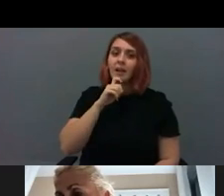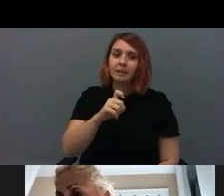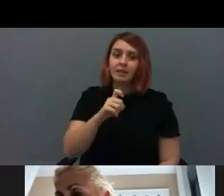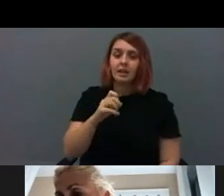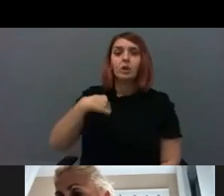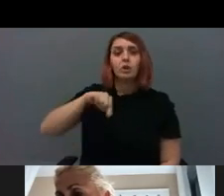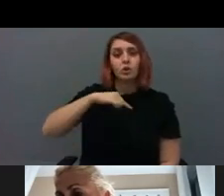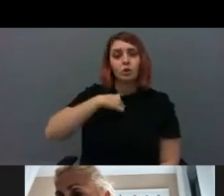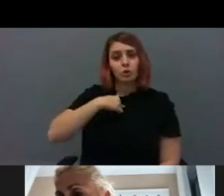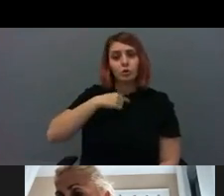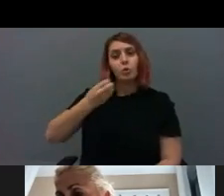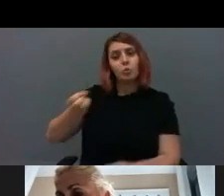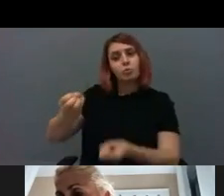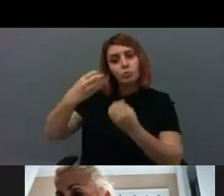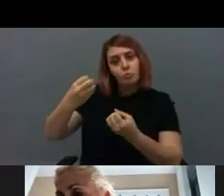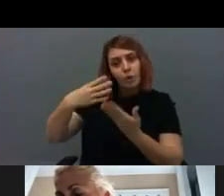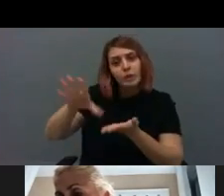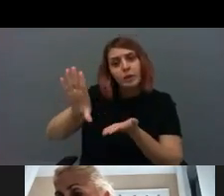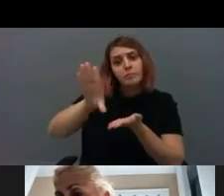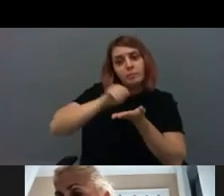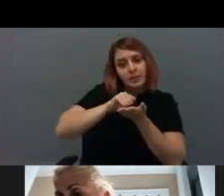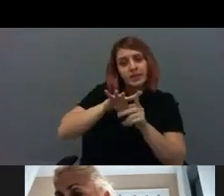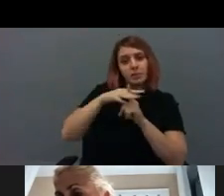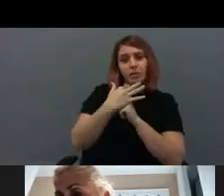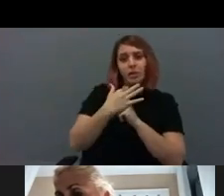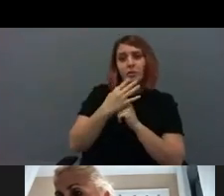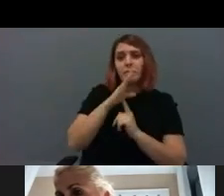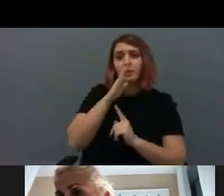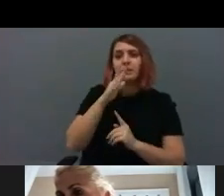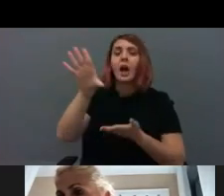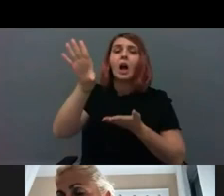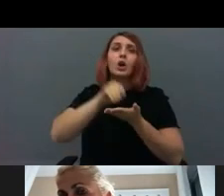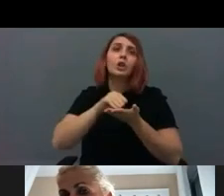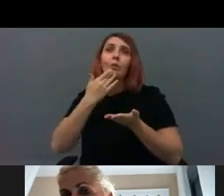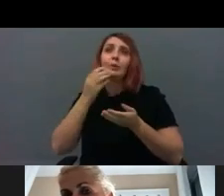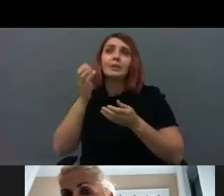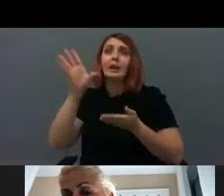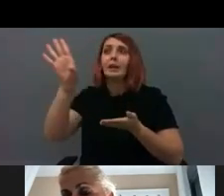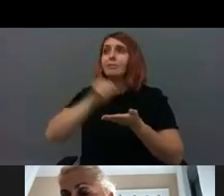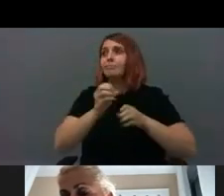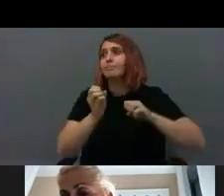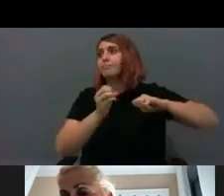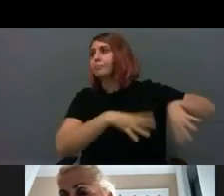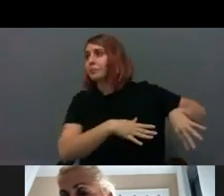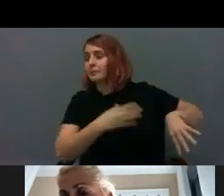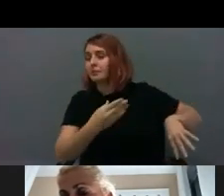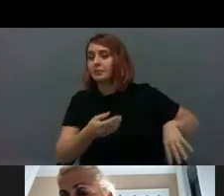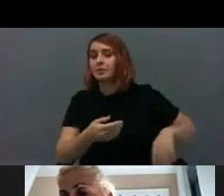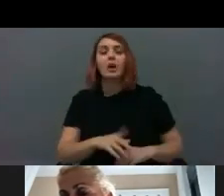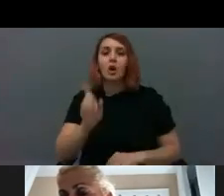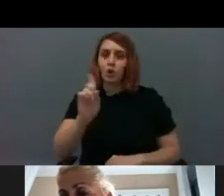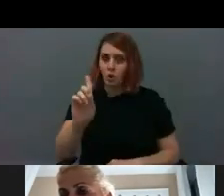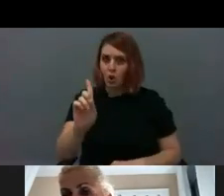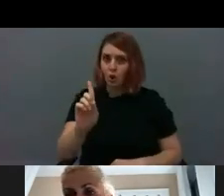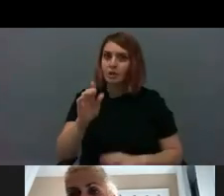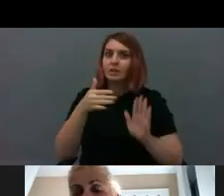vamos a tomar nota de esa situación, pero no tomar nota de tomar nota y lo apuntamos en un papel y no lo tomamos en consideración,